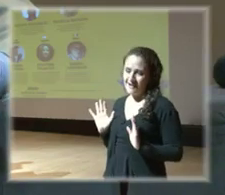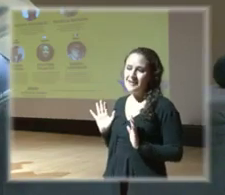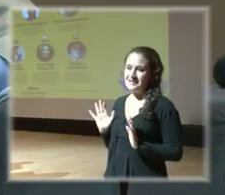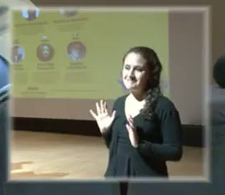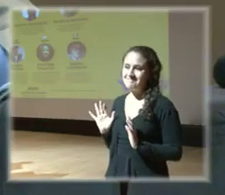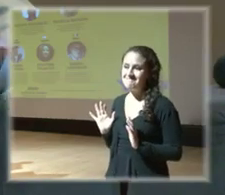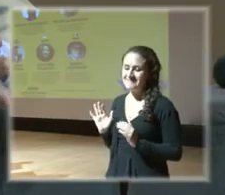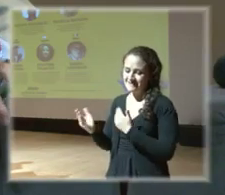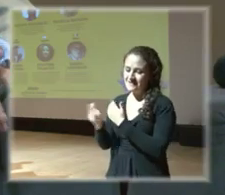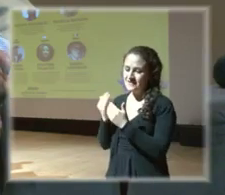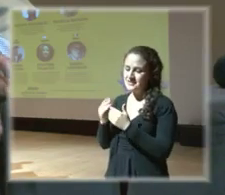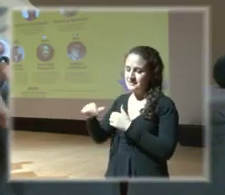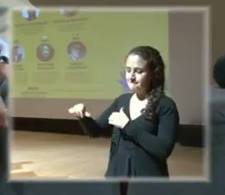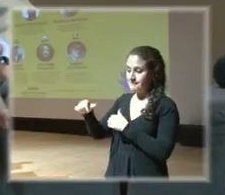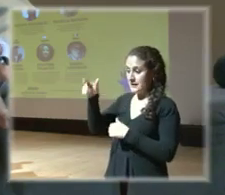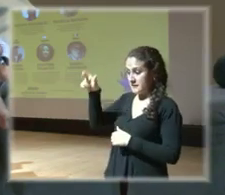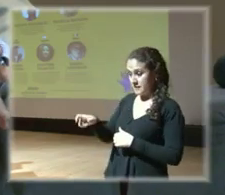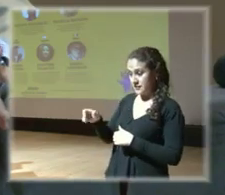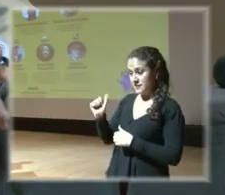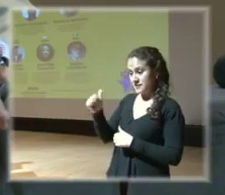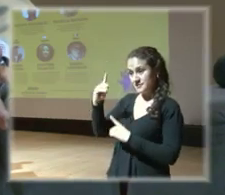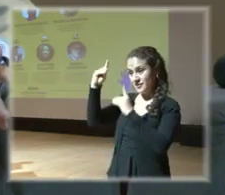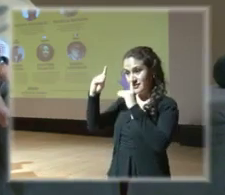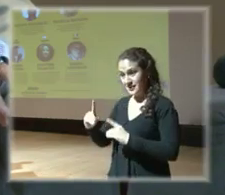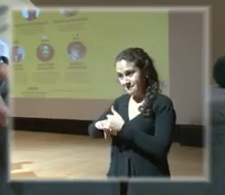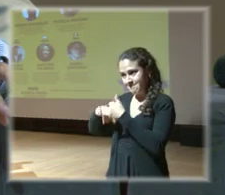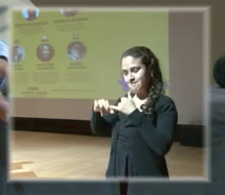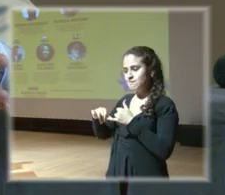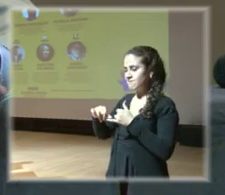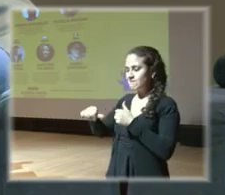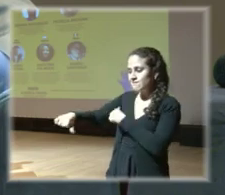era simplemente sustituir la voluntad de la persona.